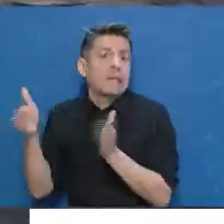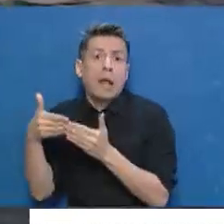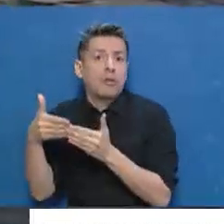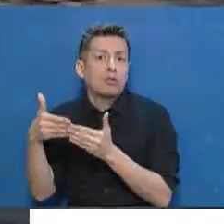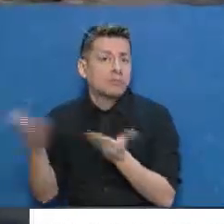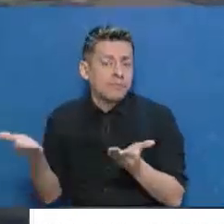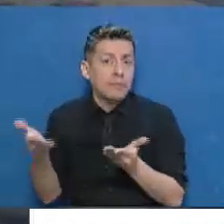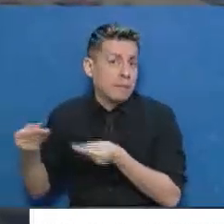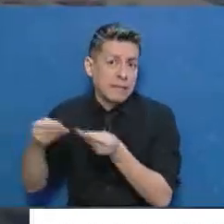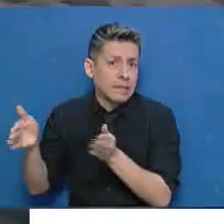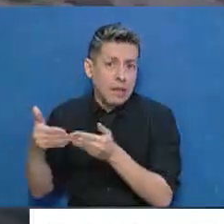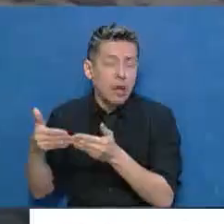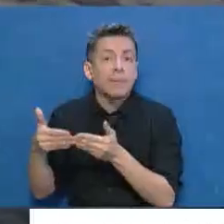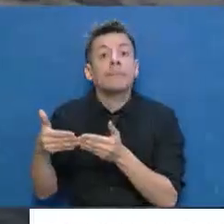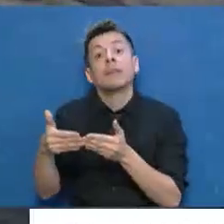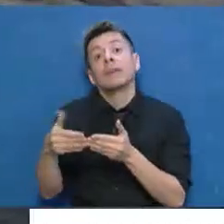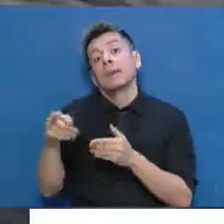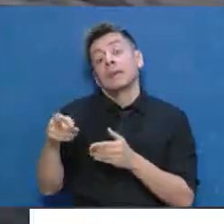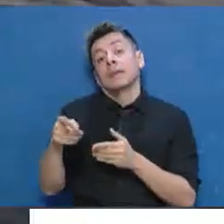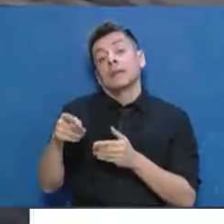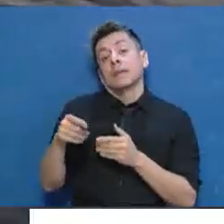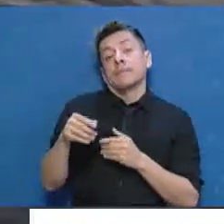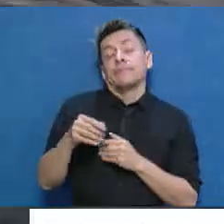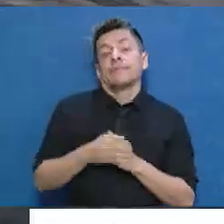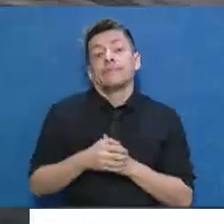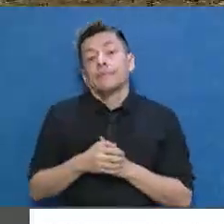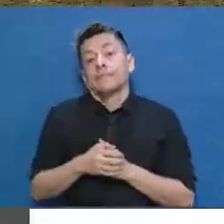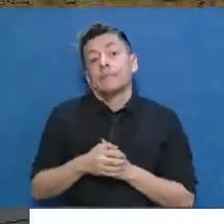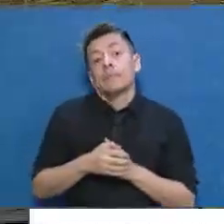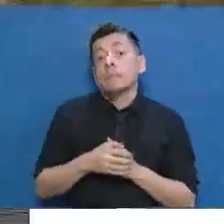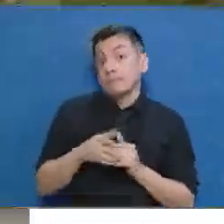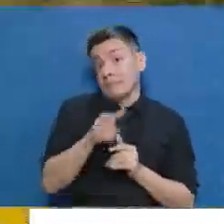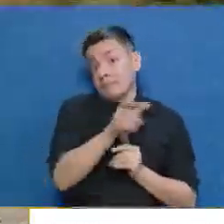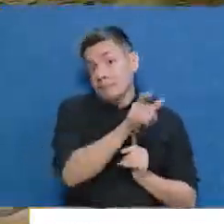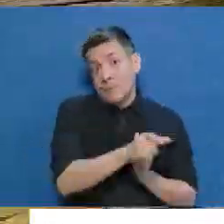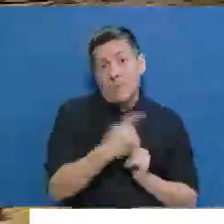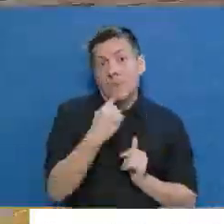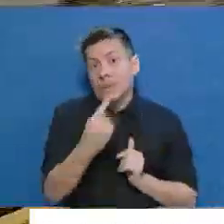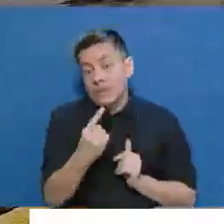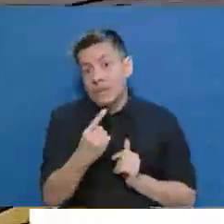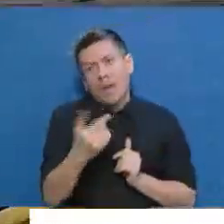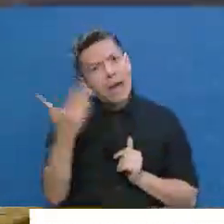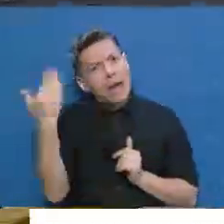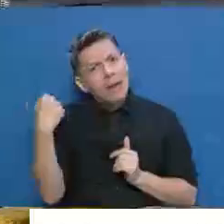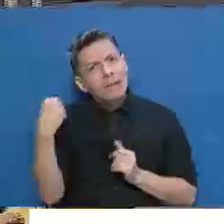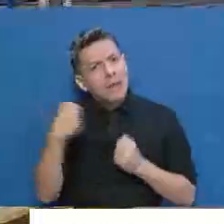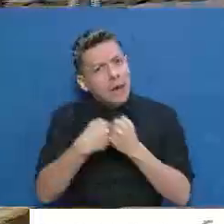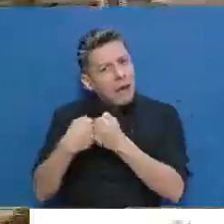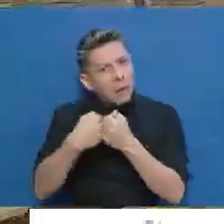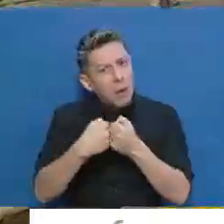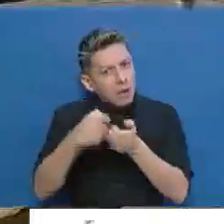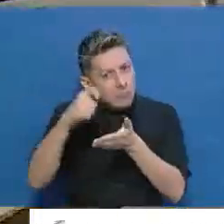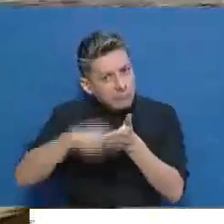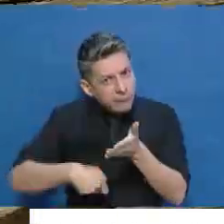Quiroga, el presidente de Gutiérrez, dice que cuando se firmó el fideicomiso, esta empresa no estaba habilitada